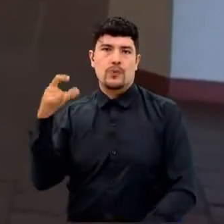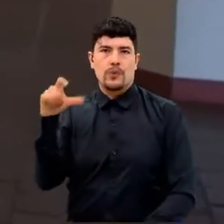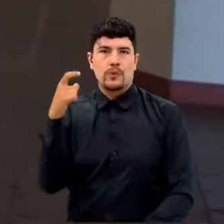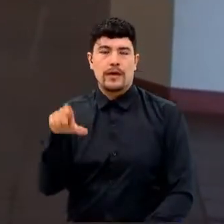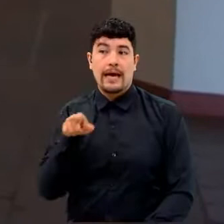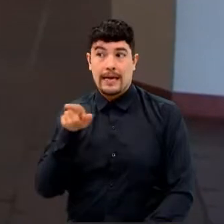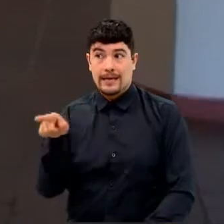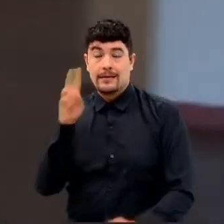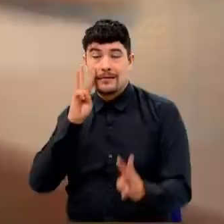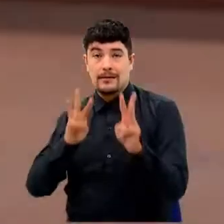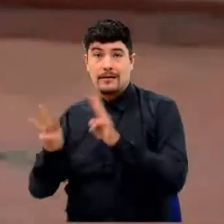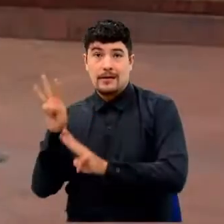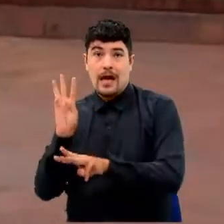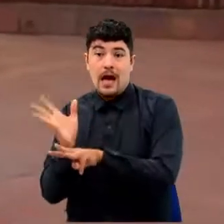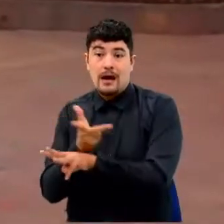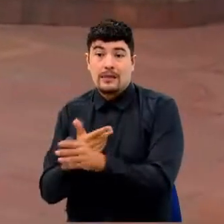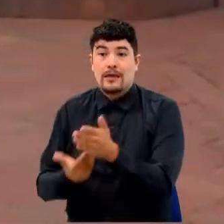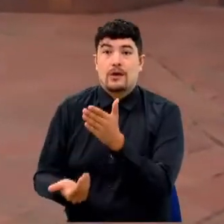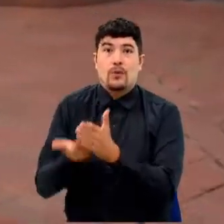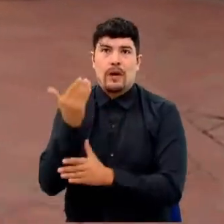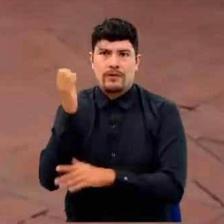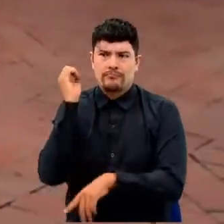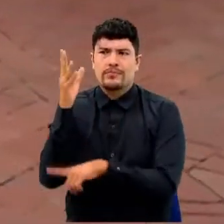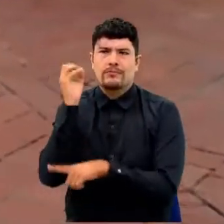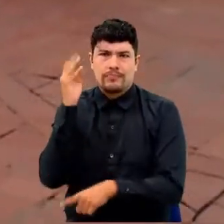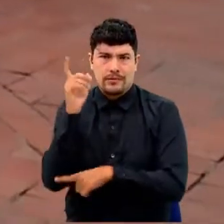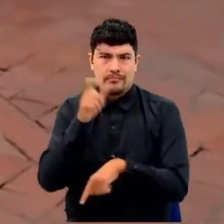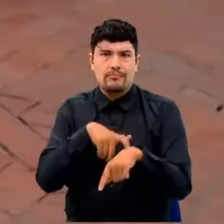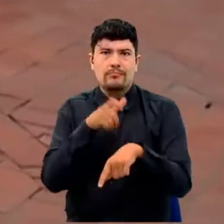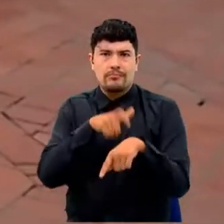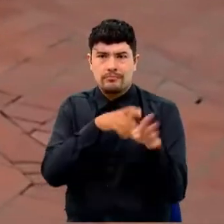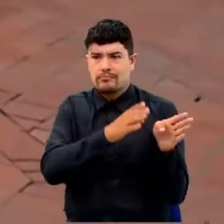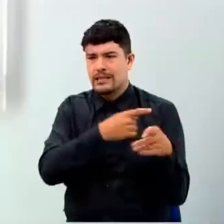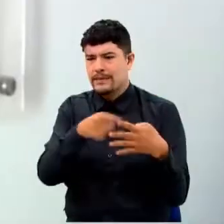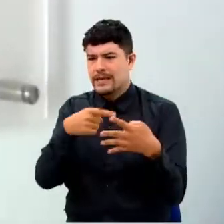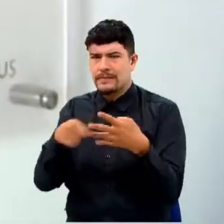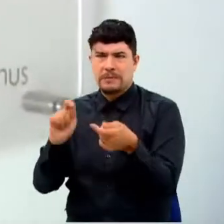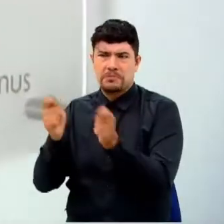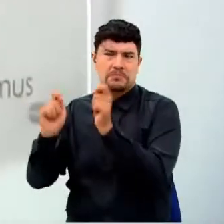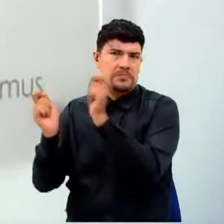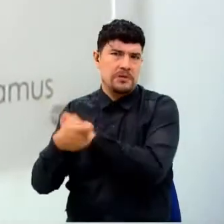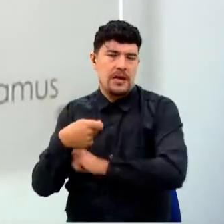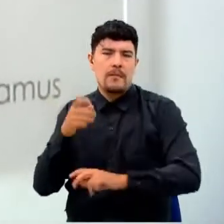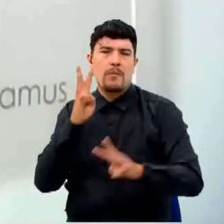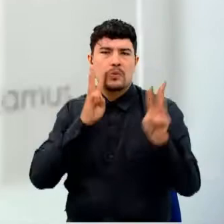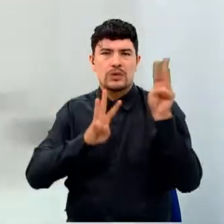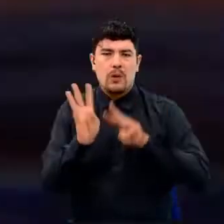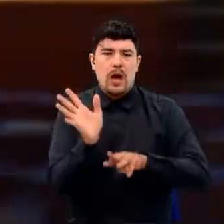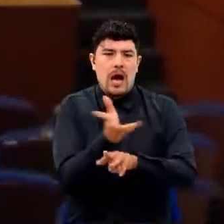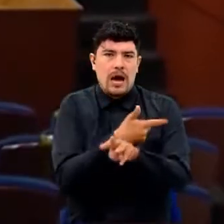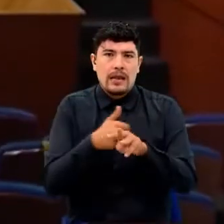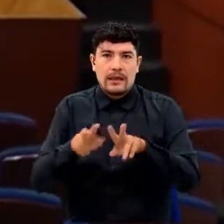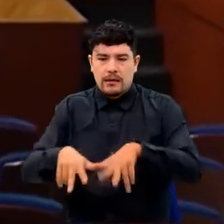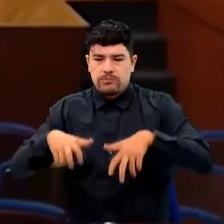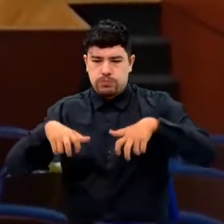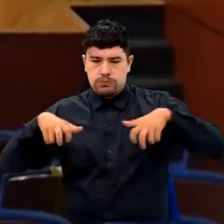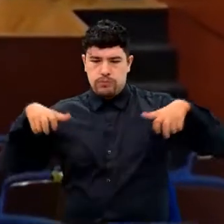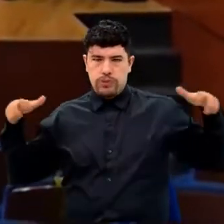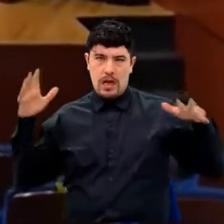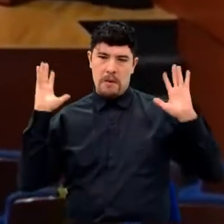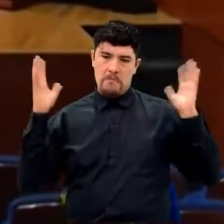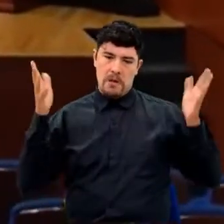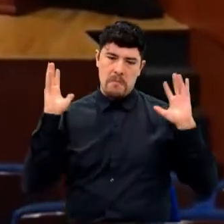encontrar galería de arte moderno con exposiciones temporales, museo de arte, sala de conferencias y se realizan